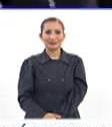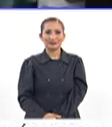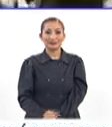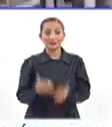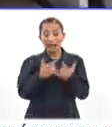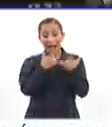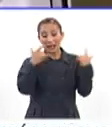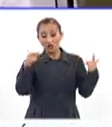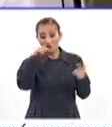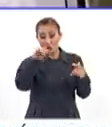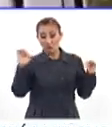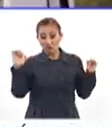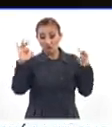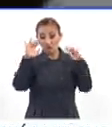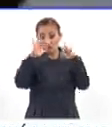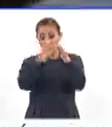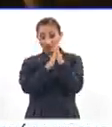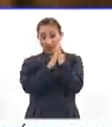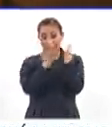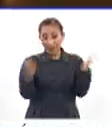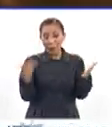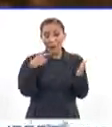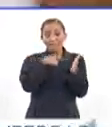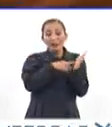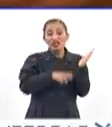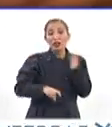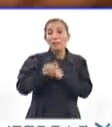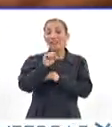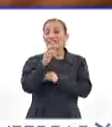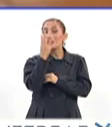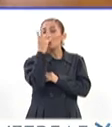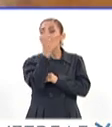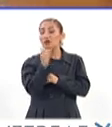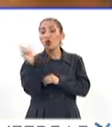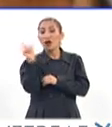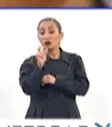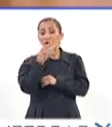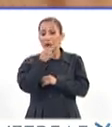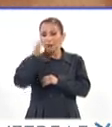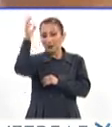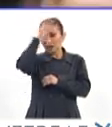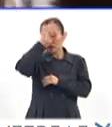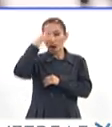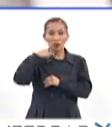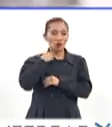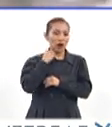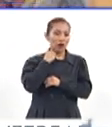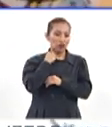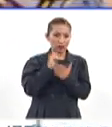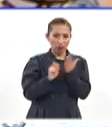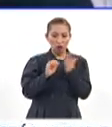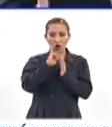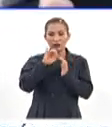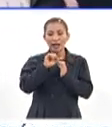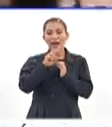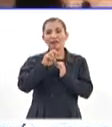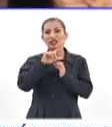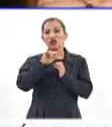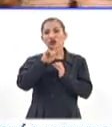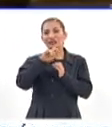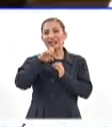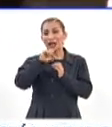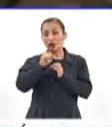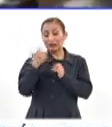La historia de este encuentro literario comienza en 1924, cuando el filósofo, abogado y escritor José